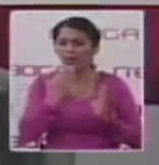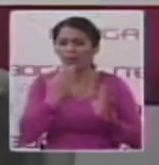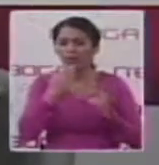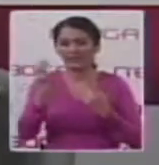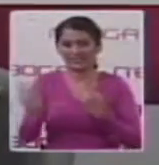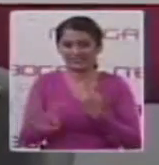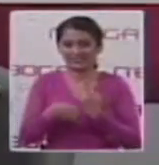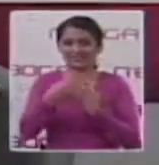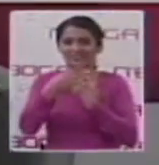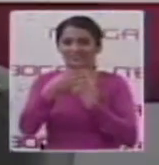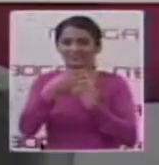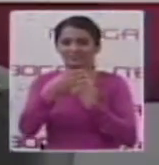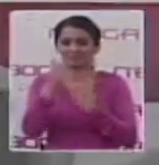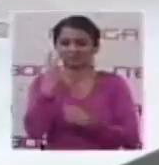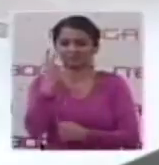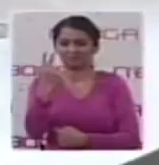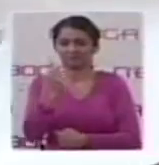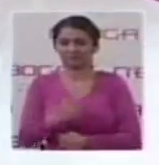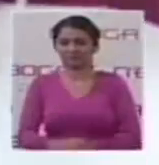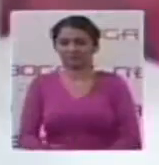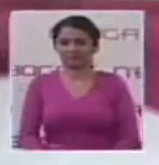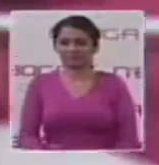un informe sobre este servicio.